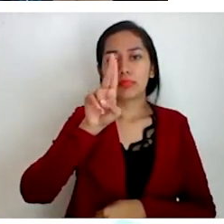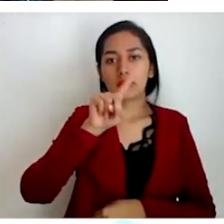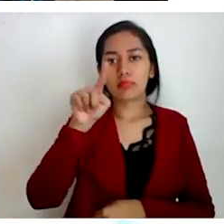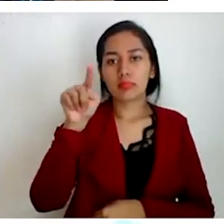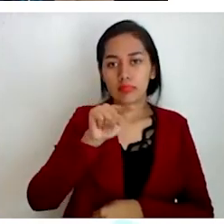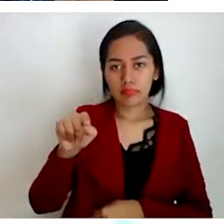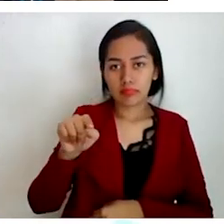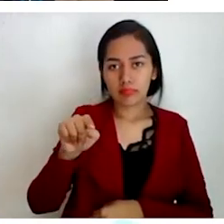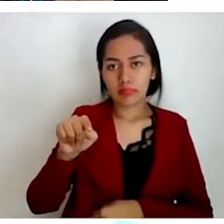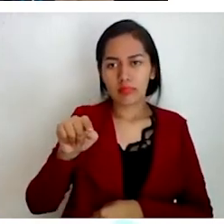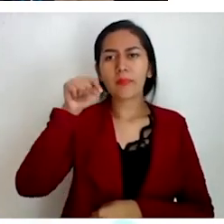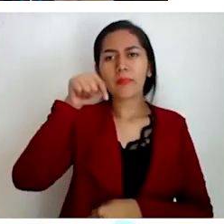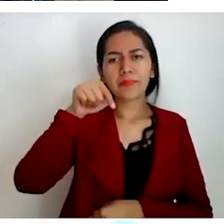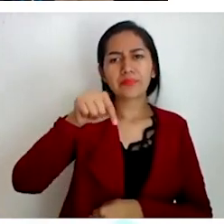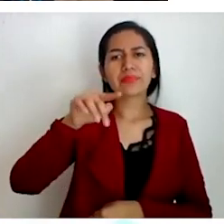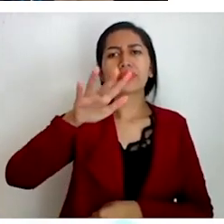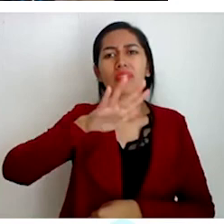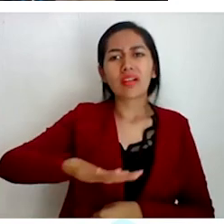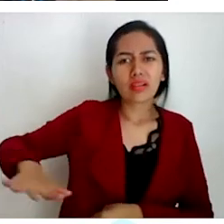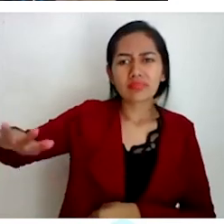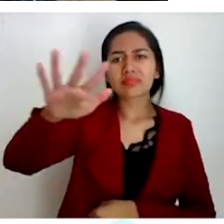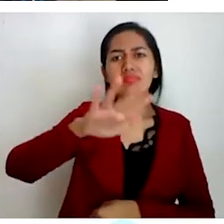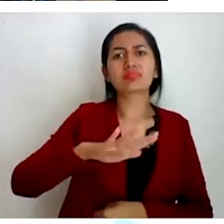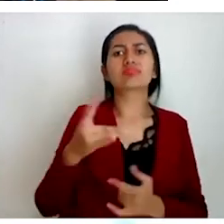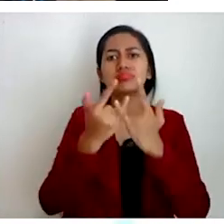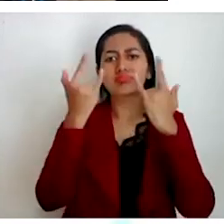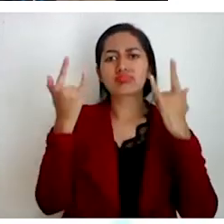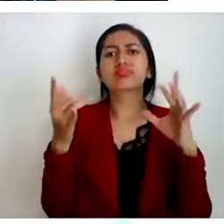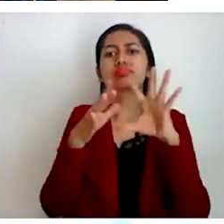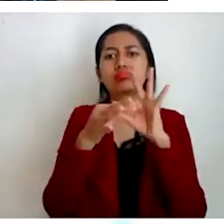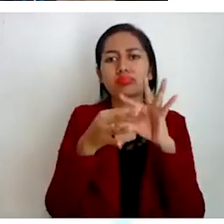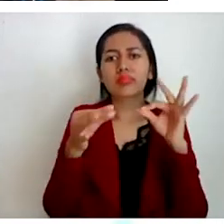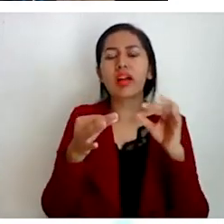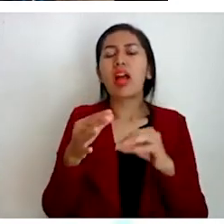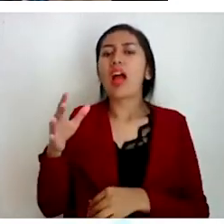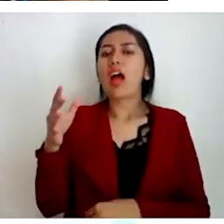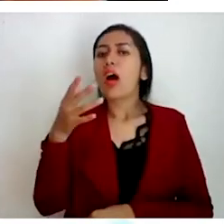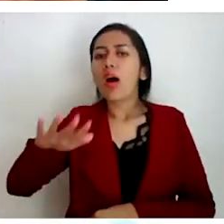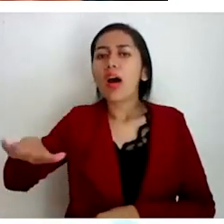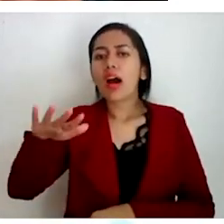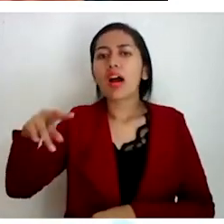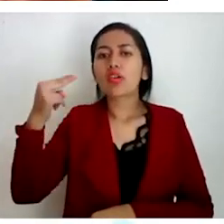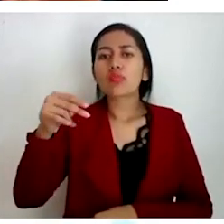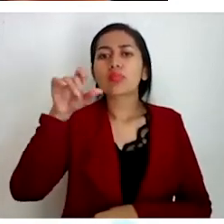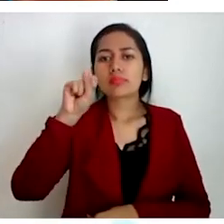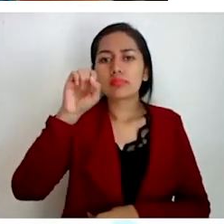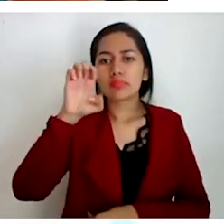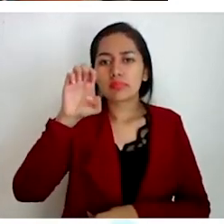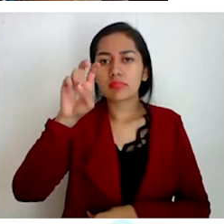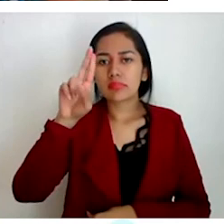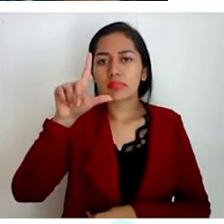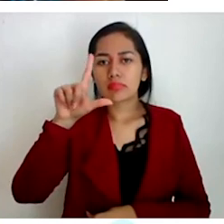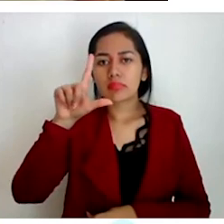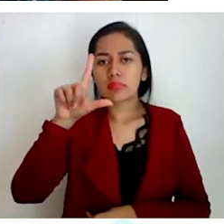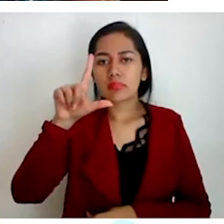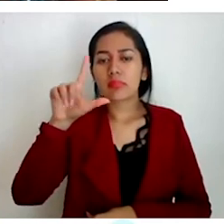Seúl, donde hay un contagio que viene proveniente de Hong Kong y entonces se empieza a expandir ahí el virus.